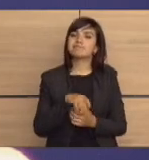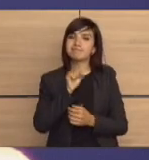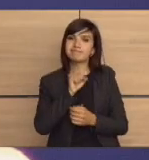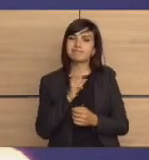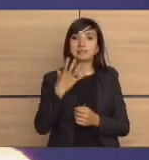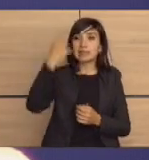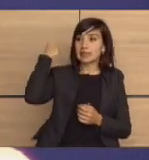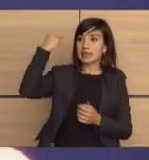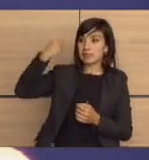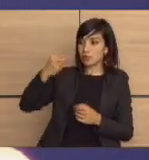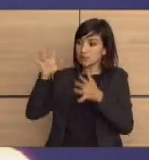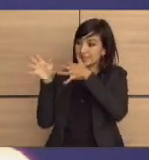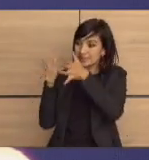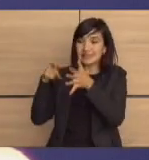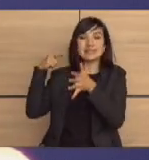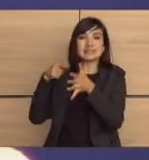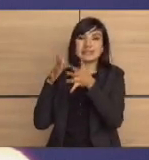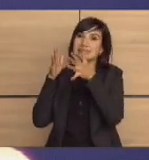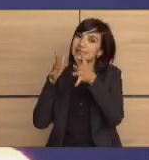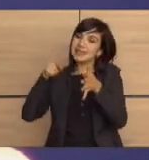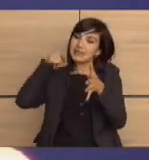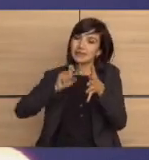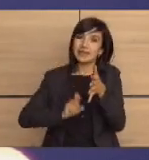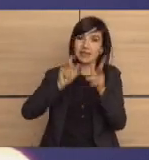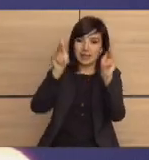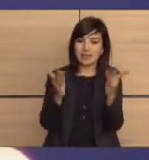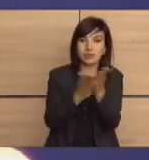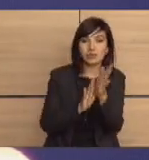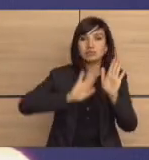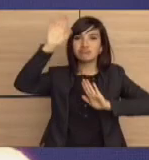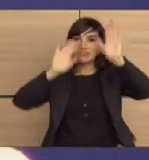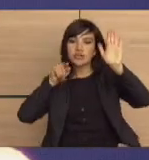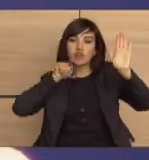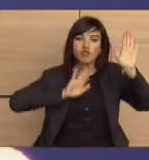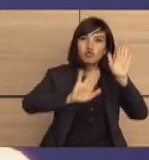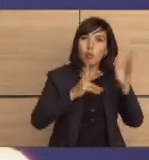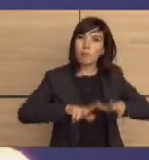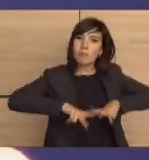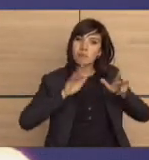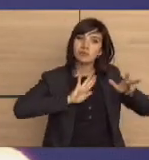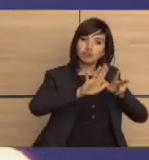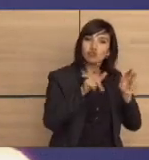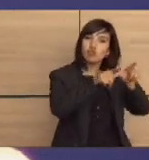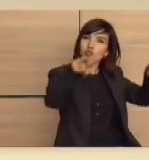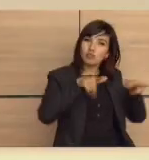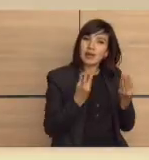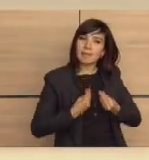de la historia le dé mayor participación a los estudiantes, a sus realidades y a sus territorios.